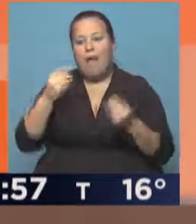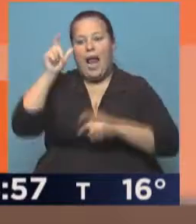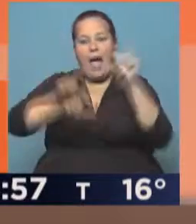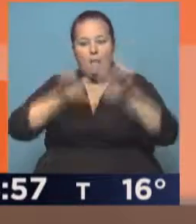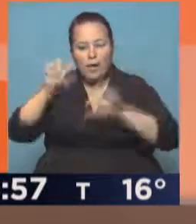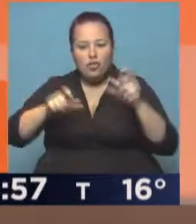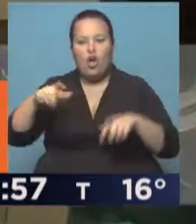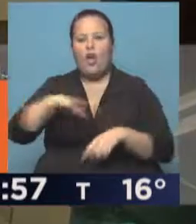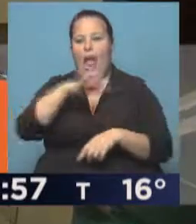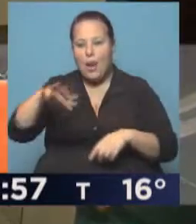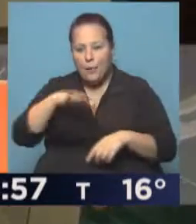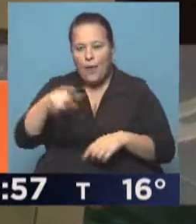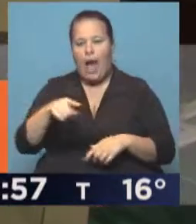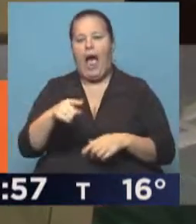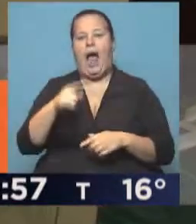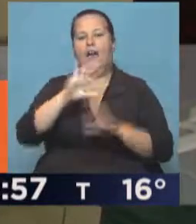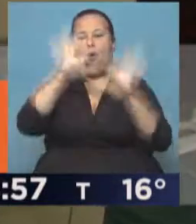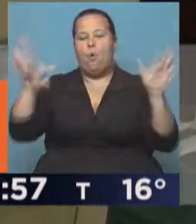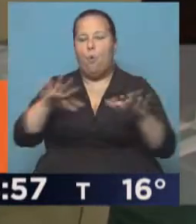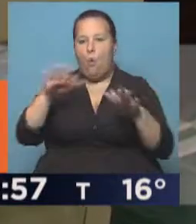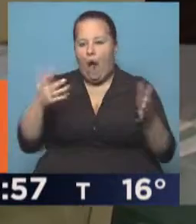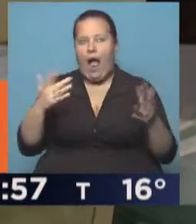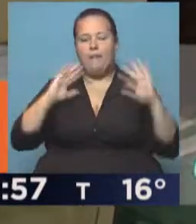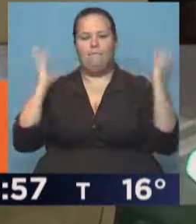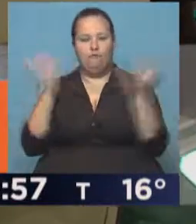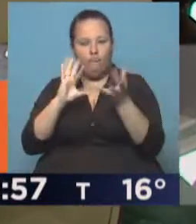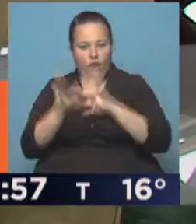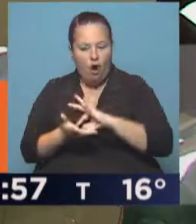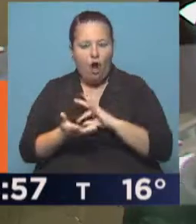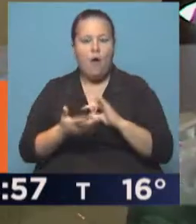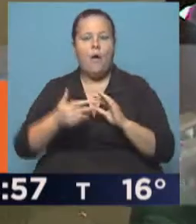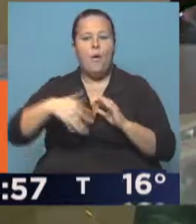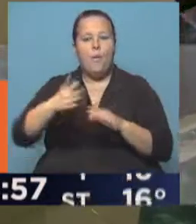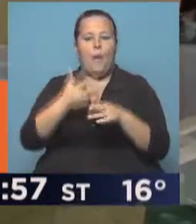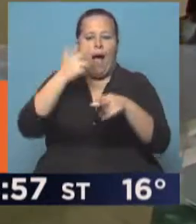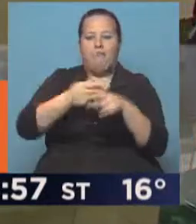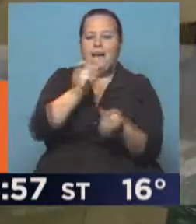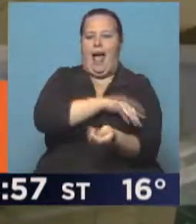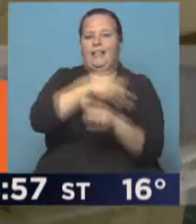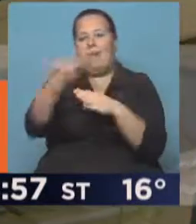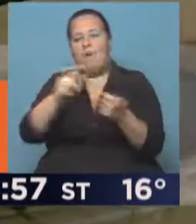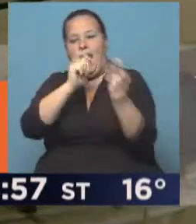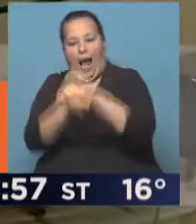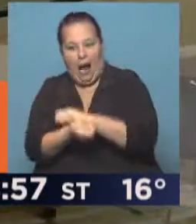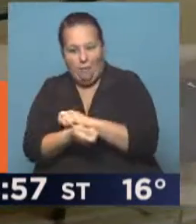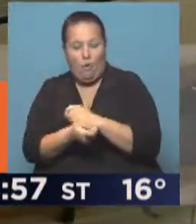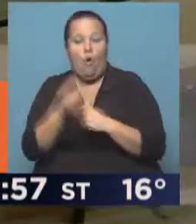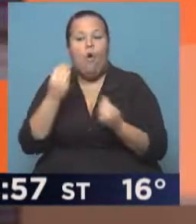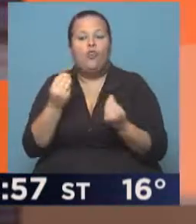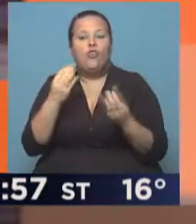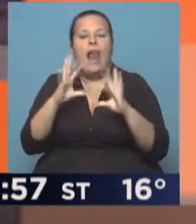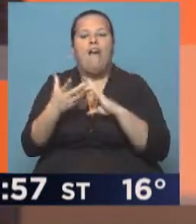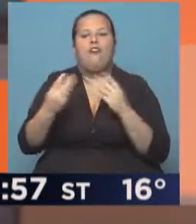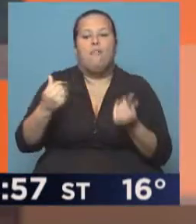habitantes al barrio la fachada la fisonomía de hoy habrá un antes y un después en lo que tiene que ver inclusive con la